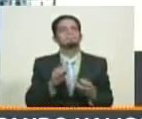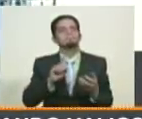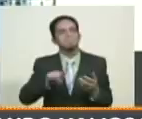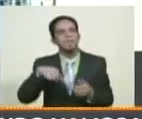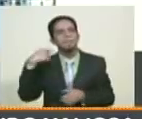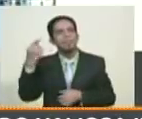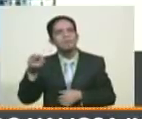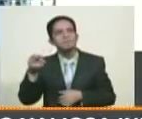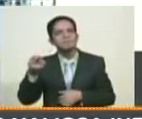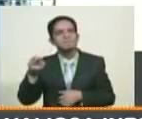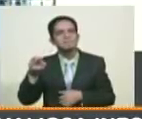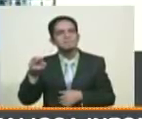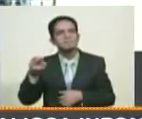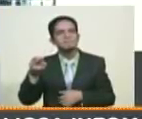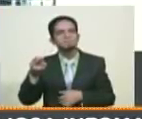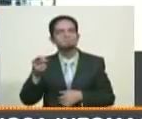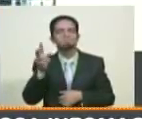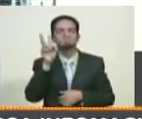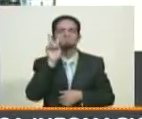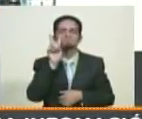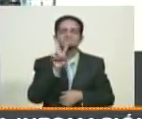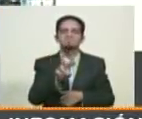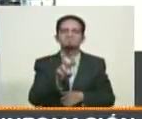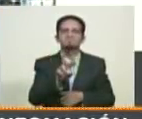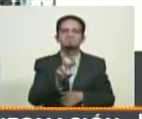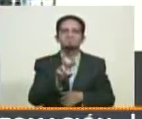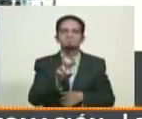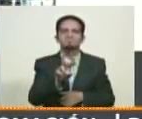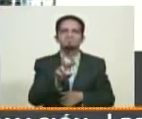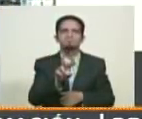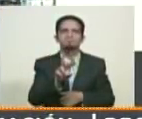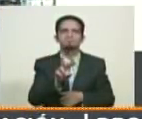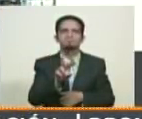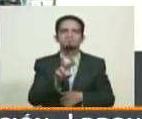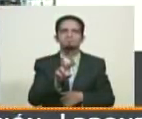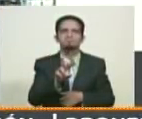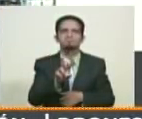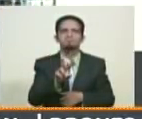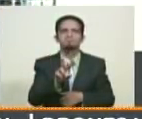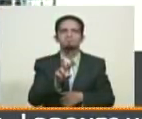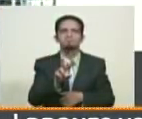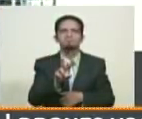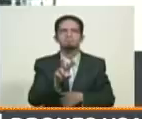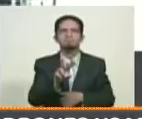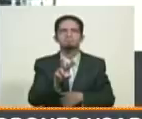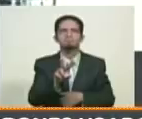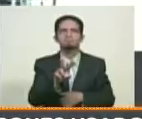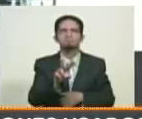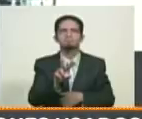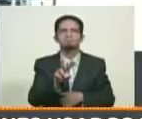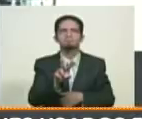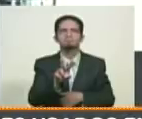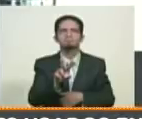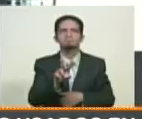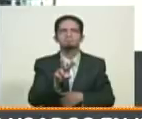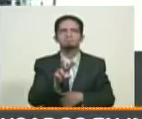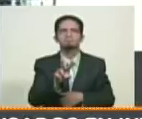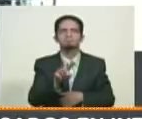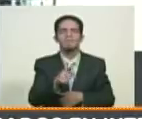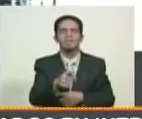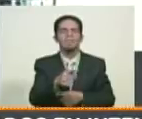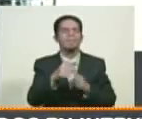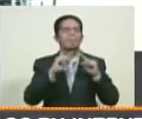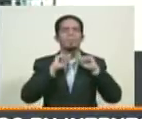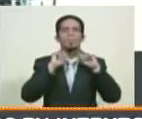Posteriormente, pudimos observar cómo, aprovechando un hecho dramático, trágico, como fue el